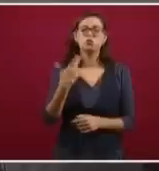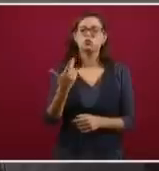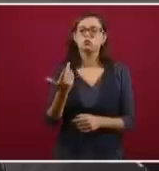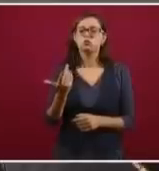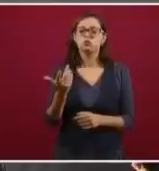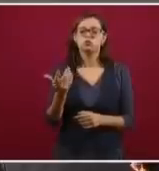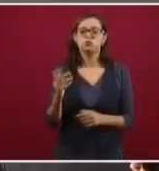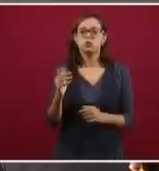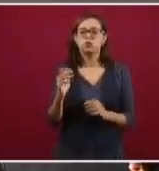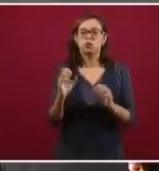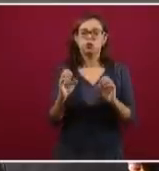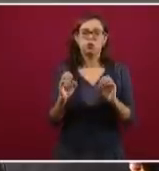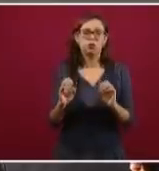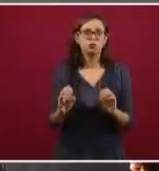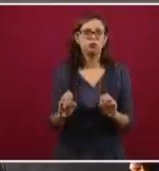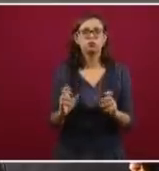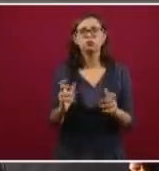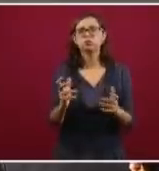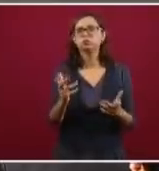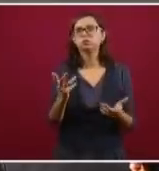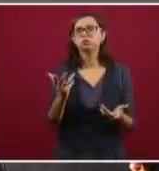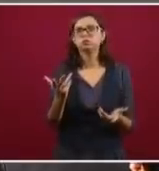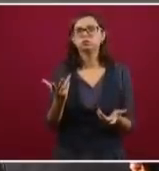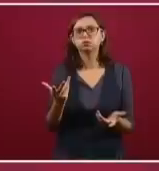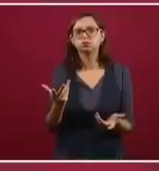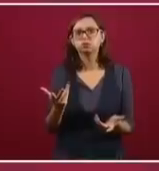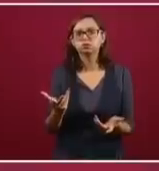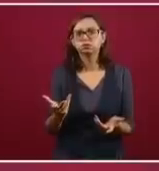en el